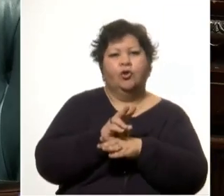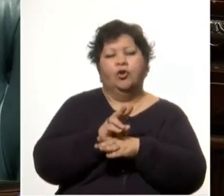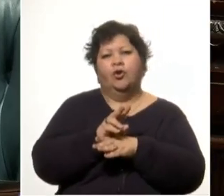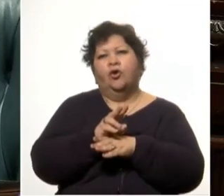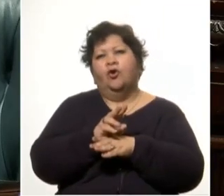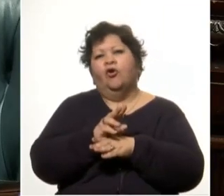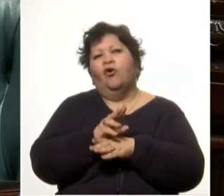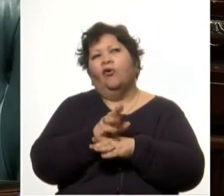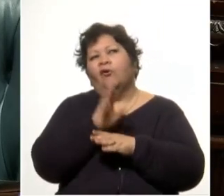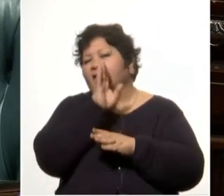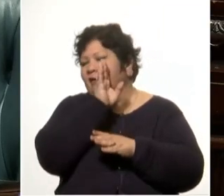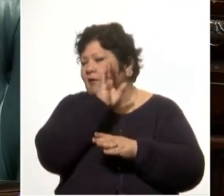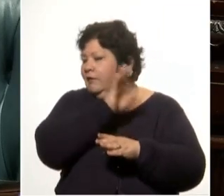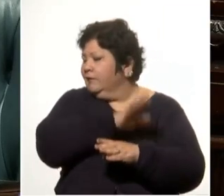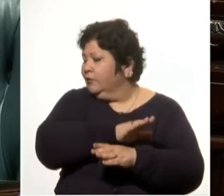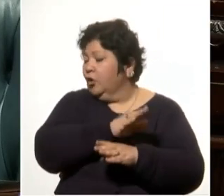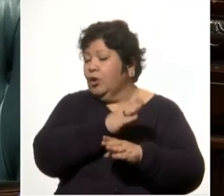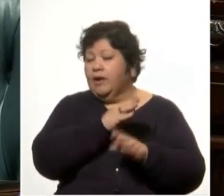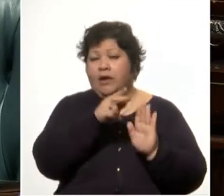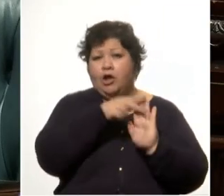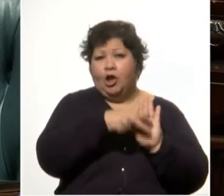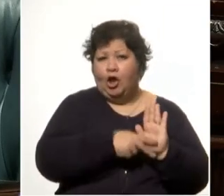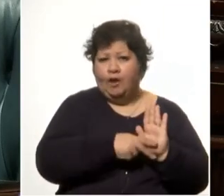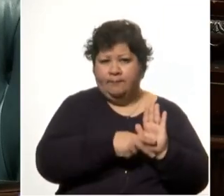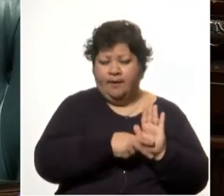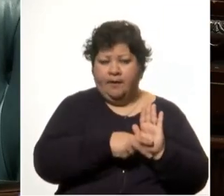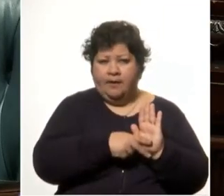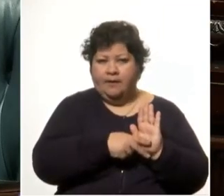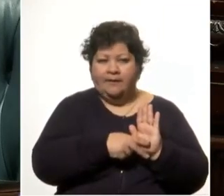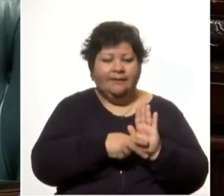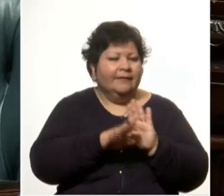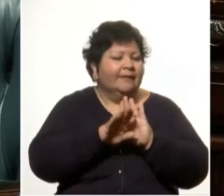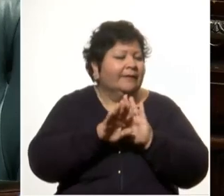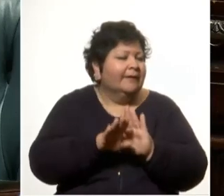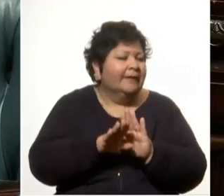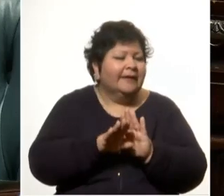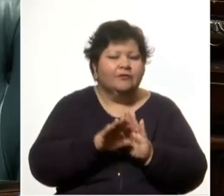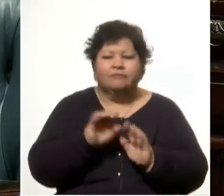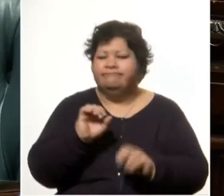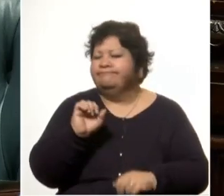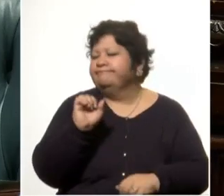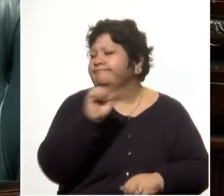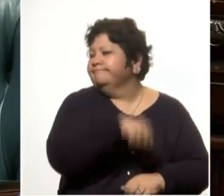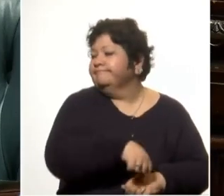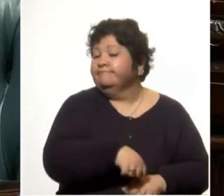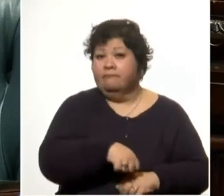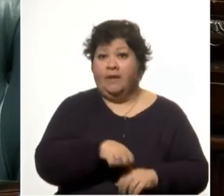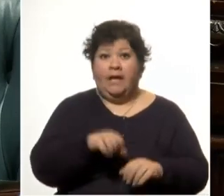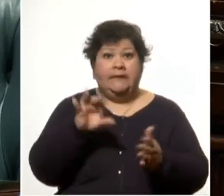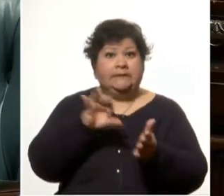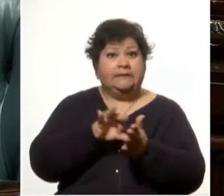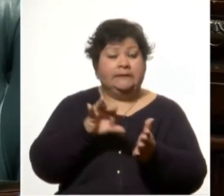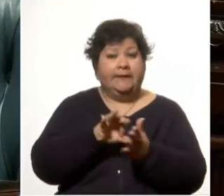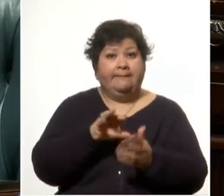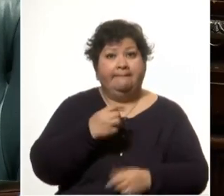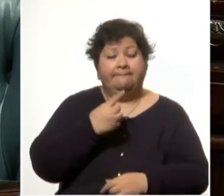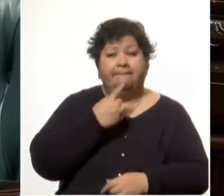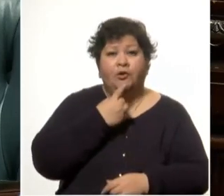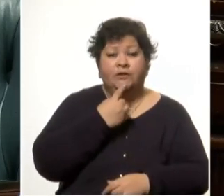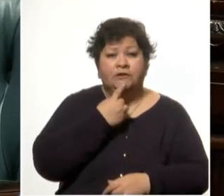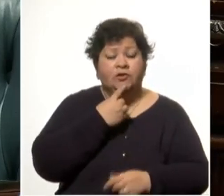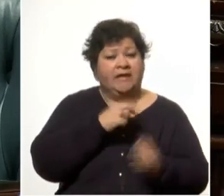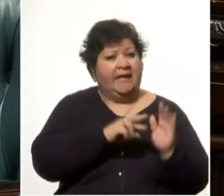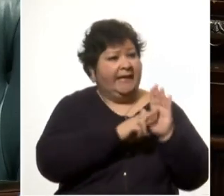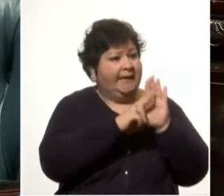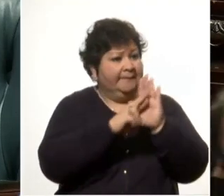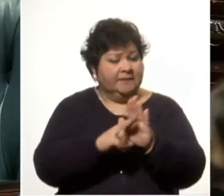la norma por excelencia. Es darle la espalda al sistema político y, por lo tanto, a la